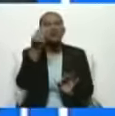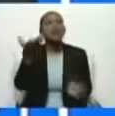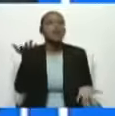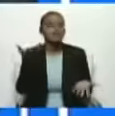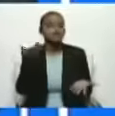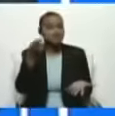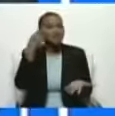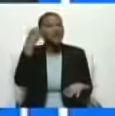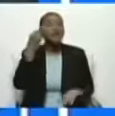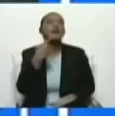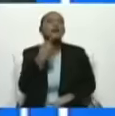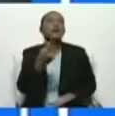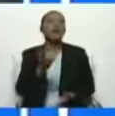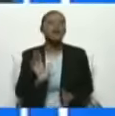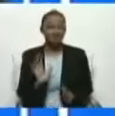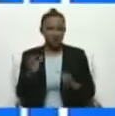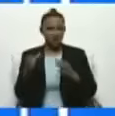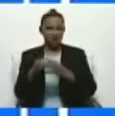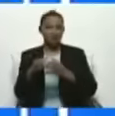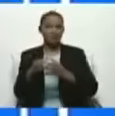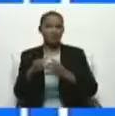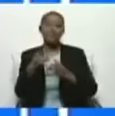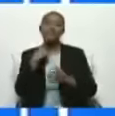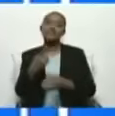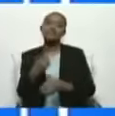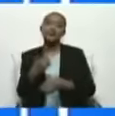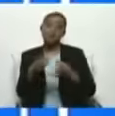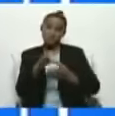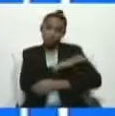¿Adivinen qué van a decir? Fraude.